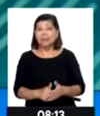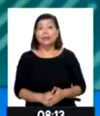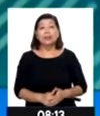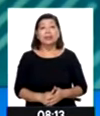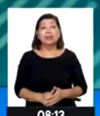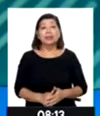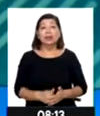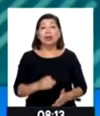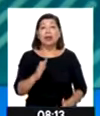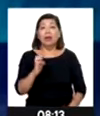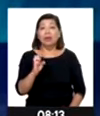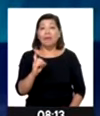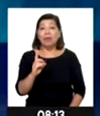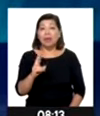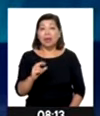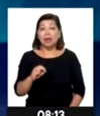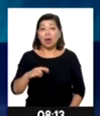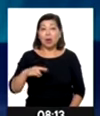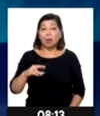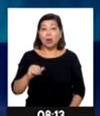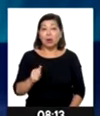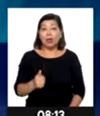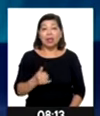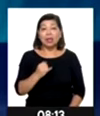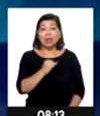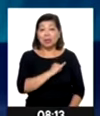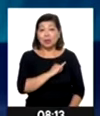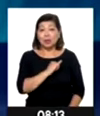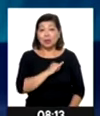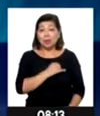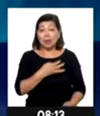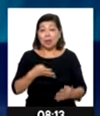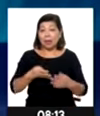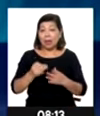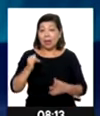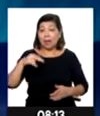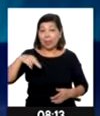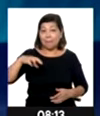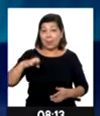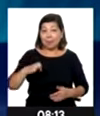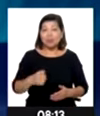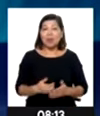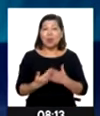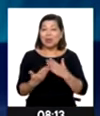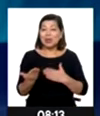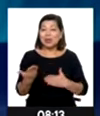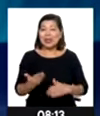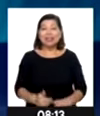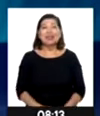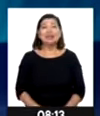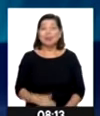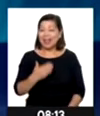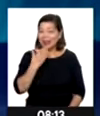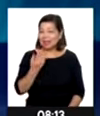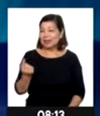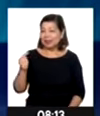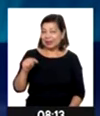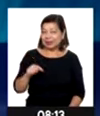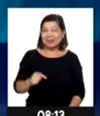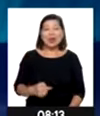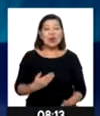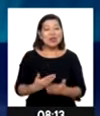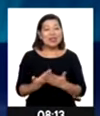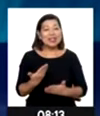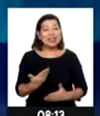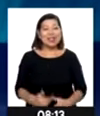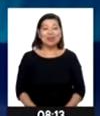acompaña el señor Federico Jacque Moy, es presidente del Instituto Nacional Penitenciario, el INPE. ¿Qué tal? ¿Cómo está? Muy buenos días, gracias por acompañarnos. Buen día,